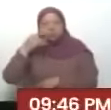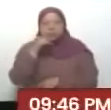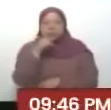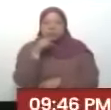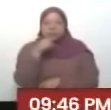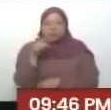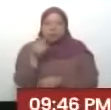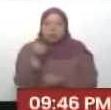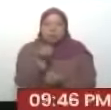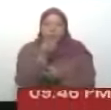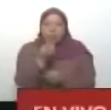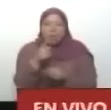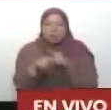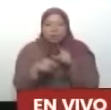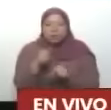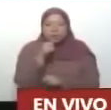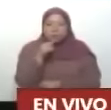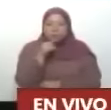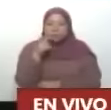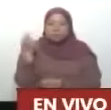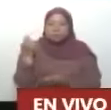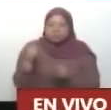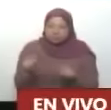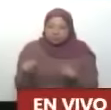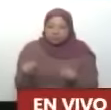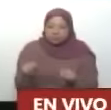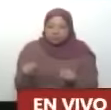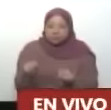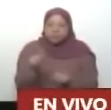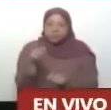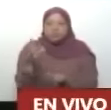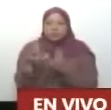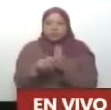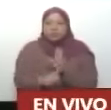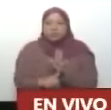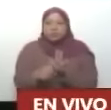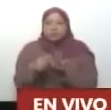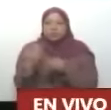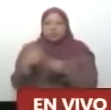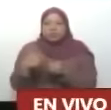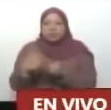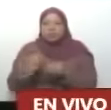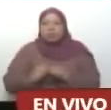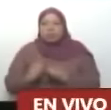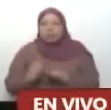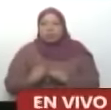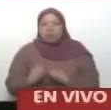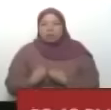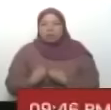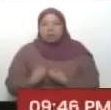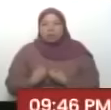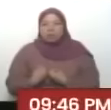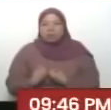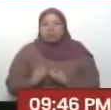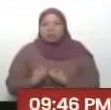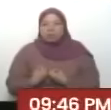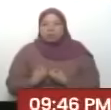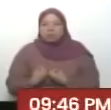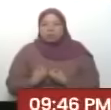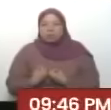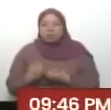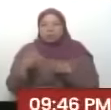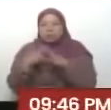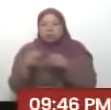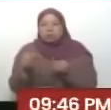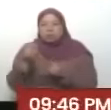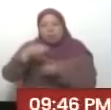vituperiaron, lo sancionaron, le robaron los ahorros de su vida a Winston Vallenilla. Tenía